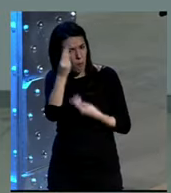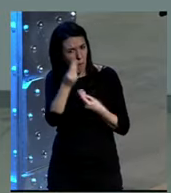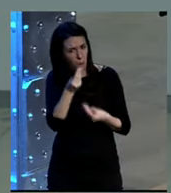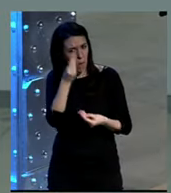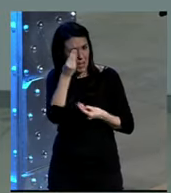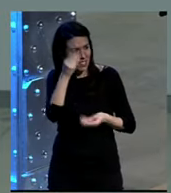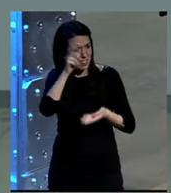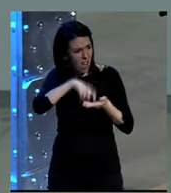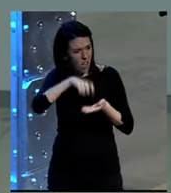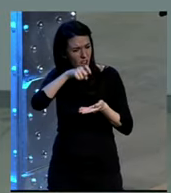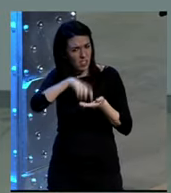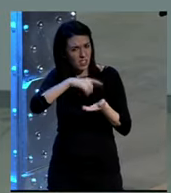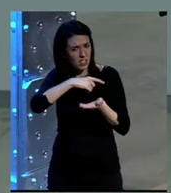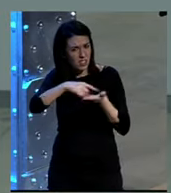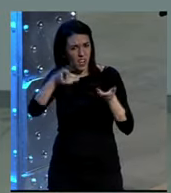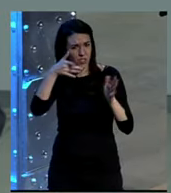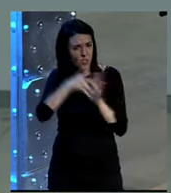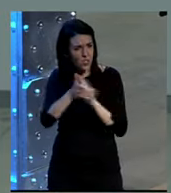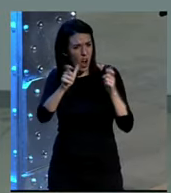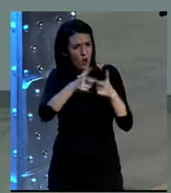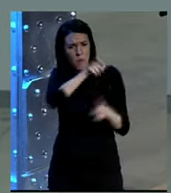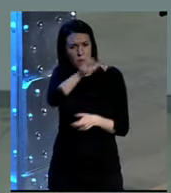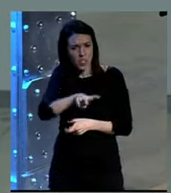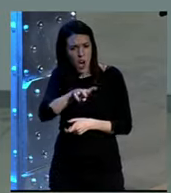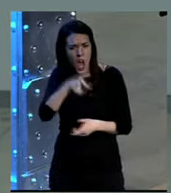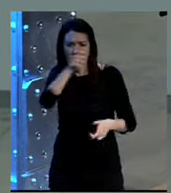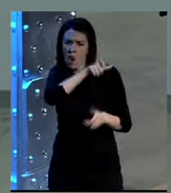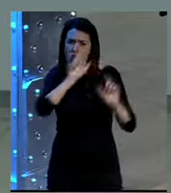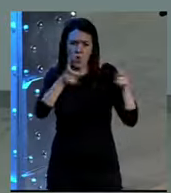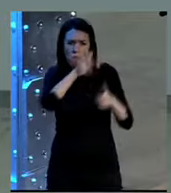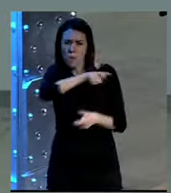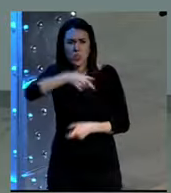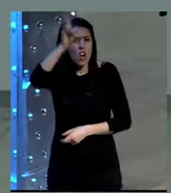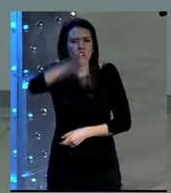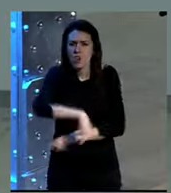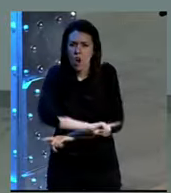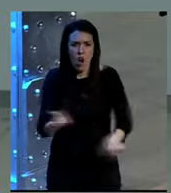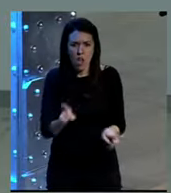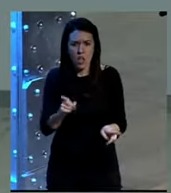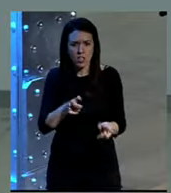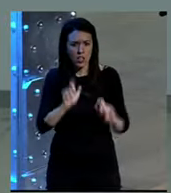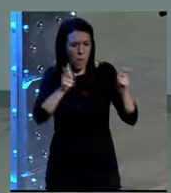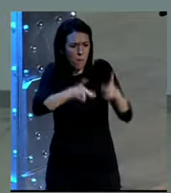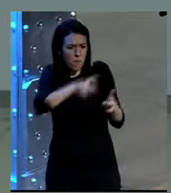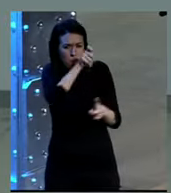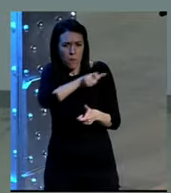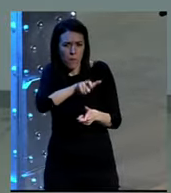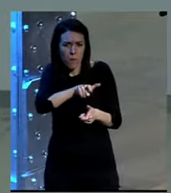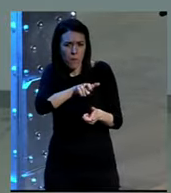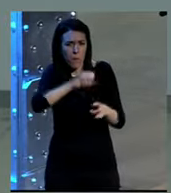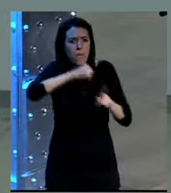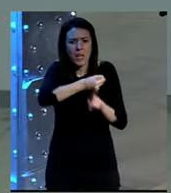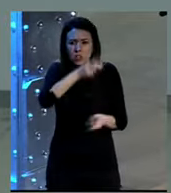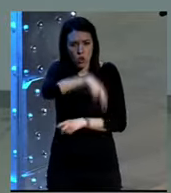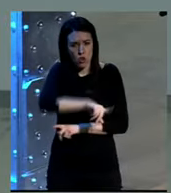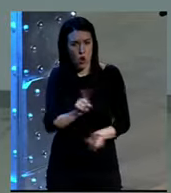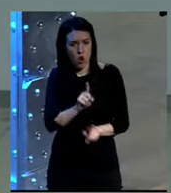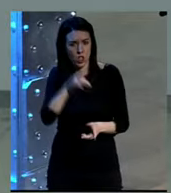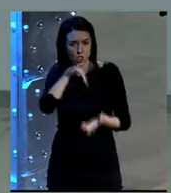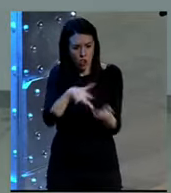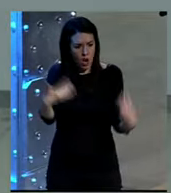que telégrafos era un grupo de presión, decía, pero telégrafos no es un grupo de presión, no era un grupo de presión. ¿Cómo va a ser un grupo de presión con lo que